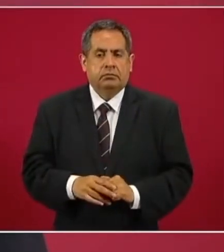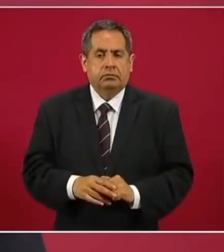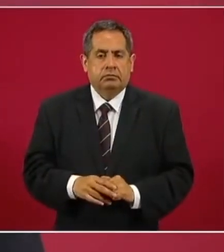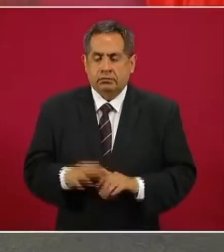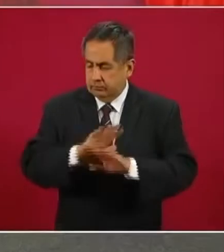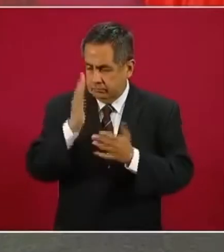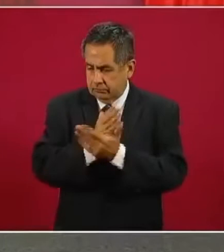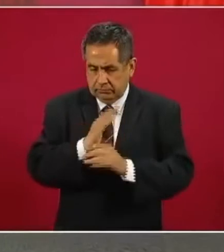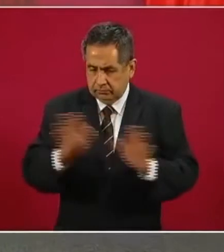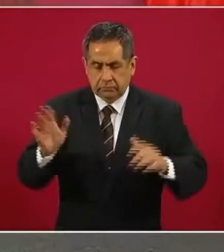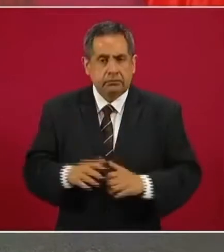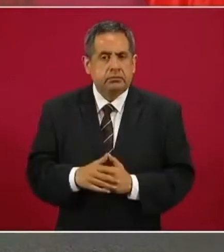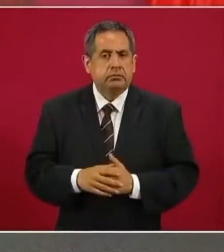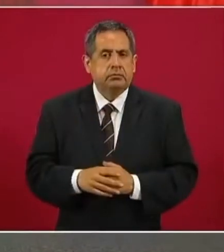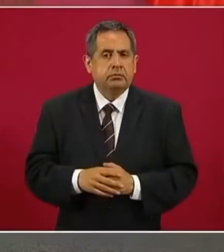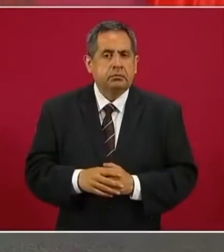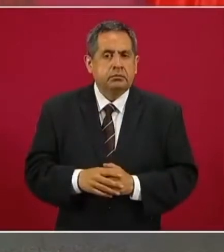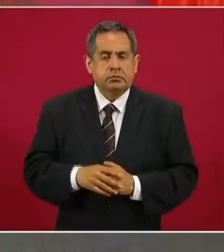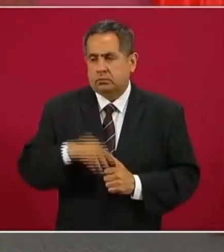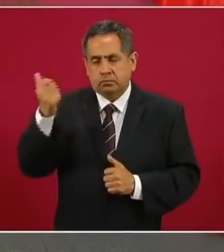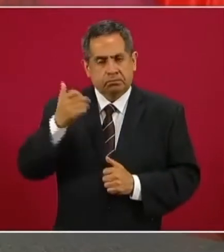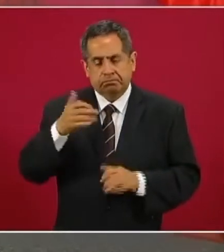Ya, es otra etapa.